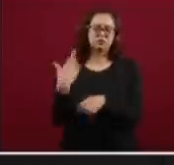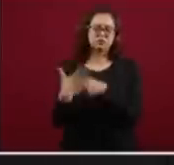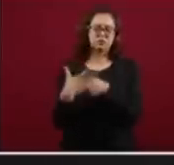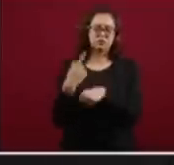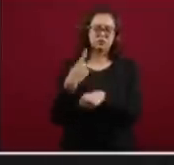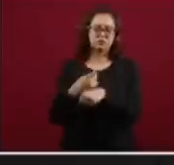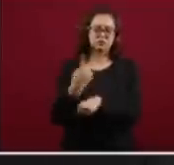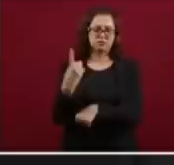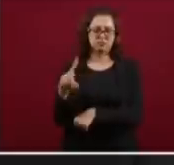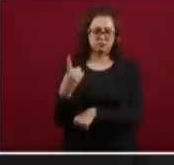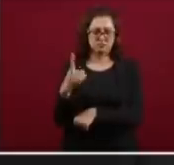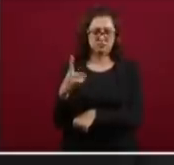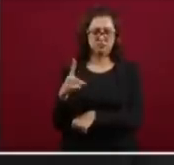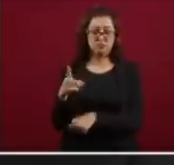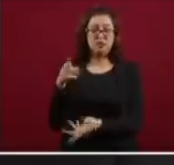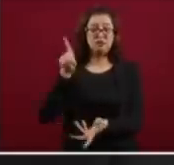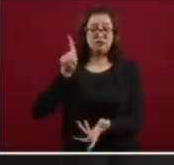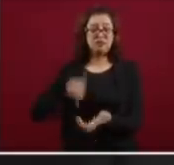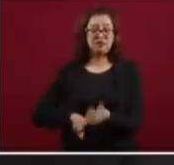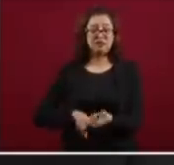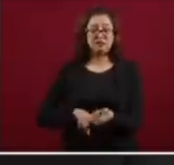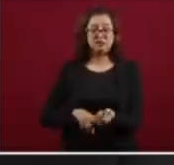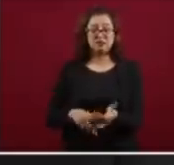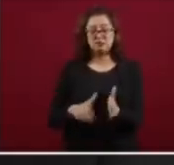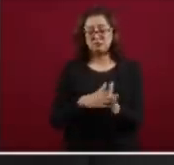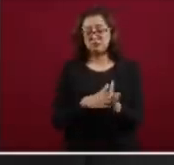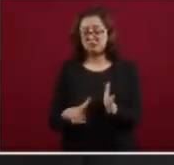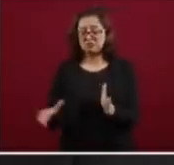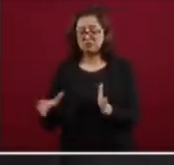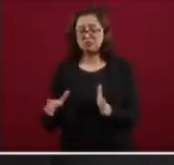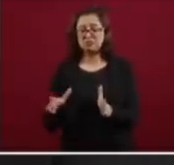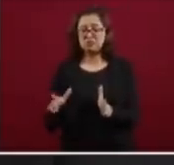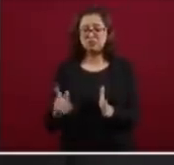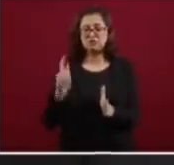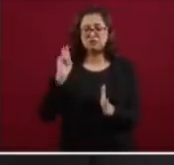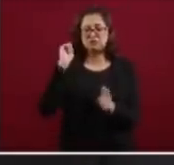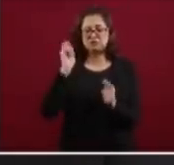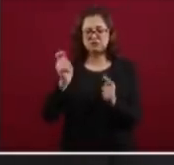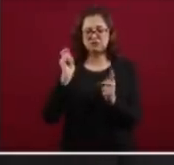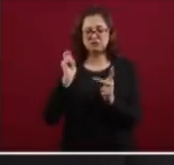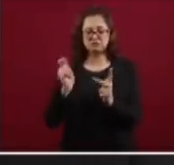ahí defino los cómos